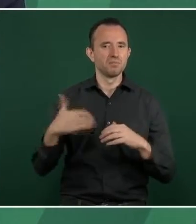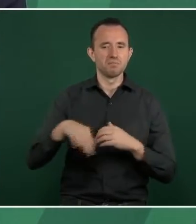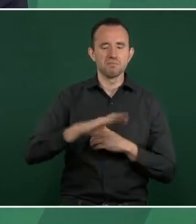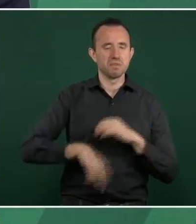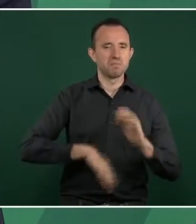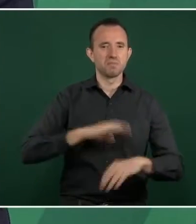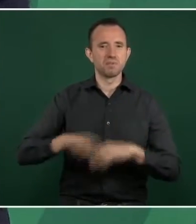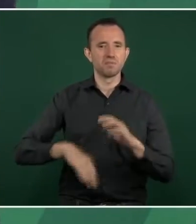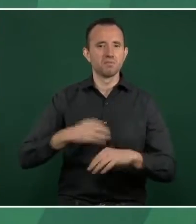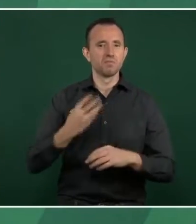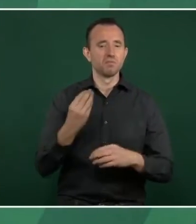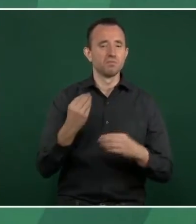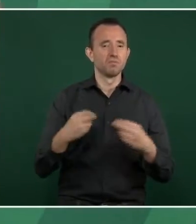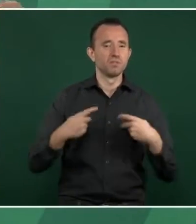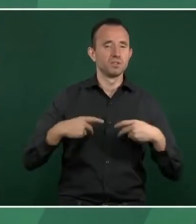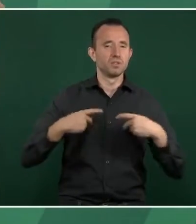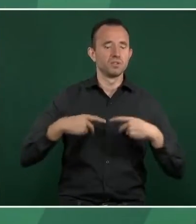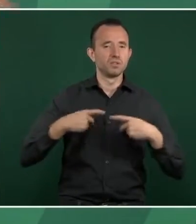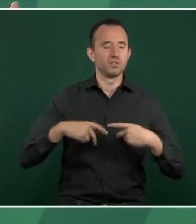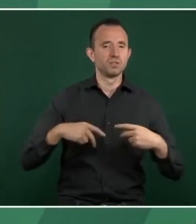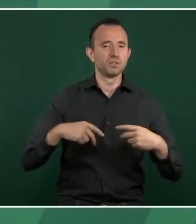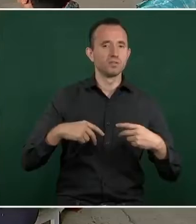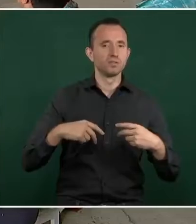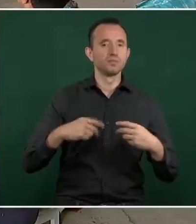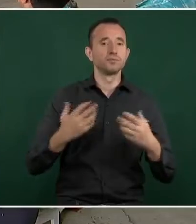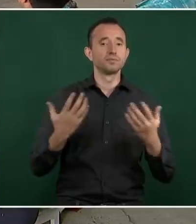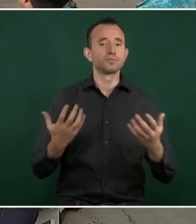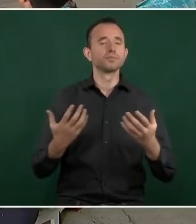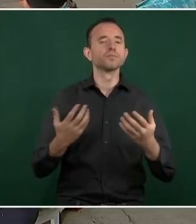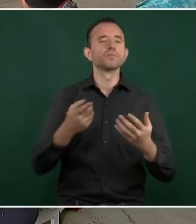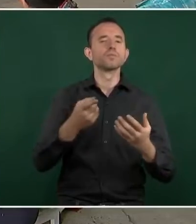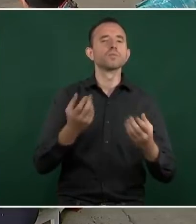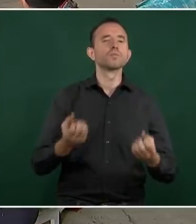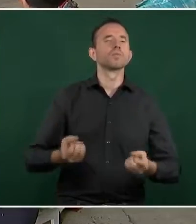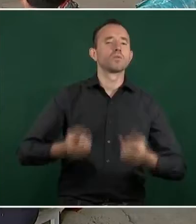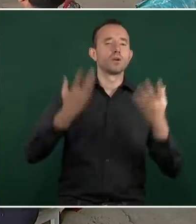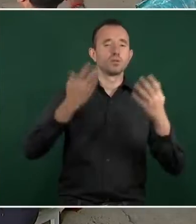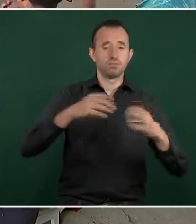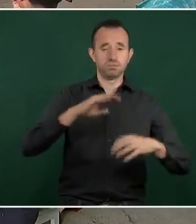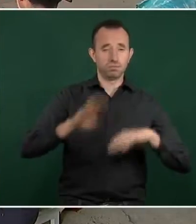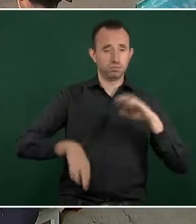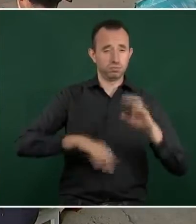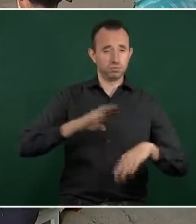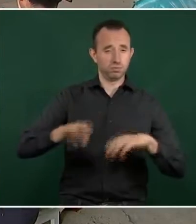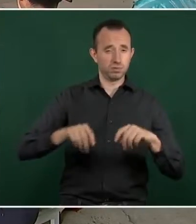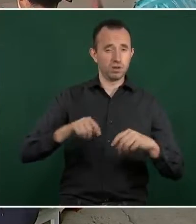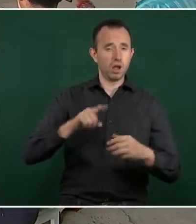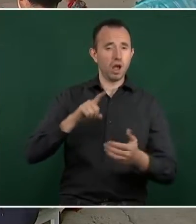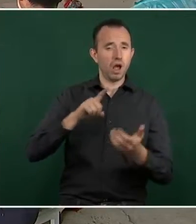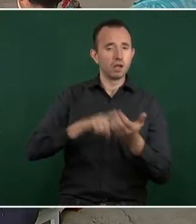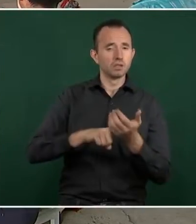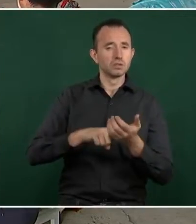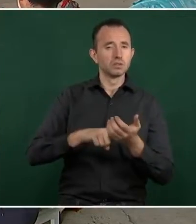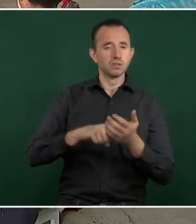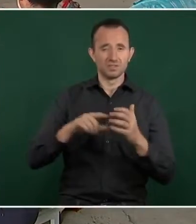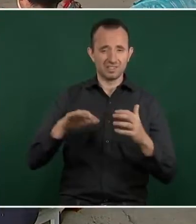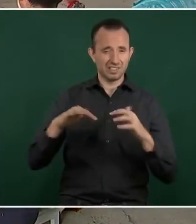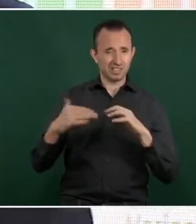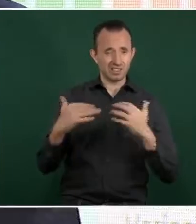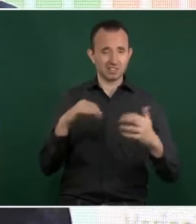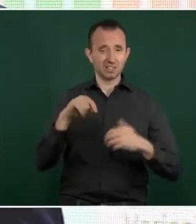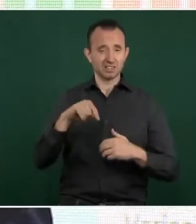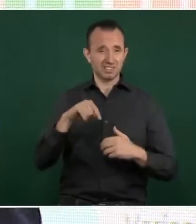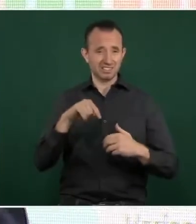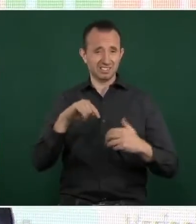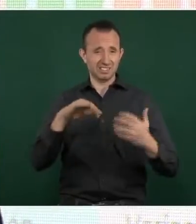¿Qué es el índice de letalidad? Es cuando en enfrentamientos de autoridades con la